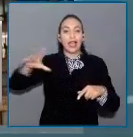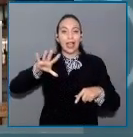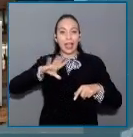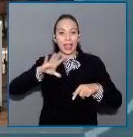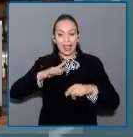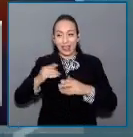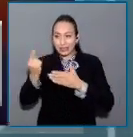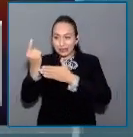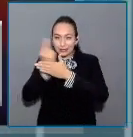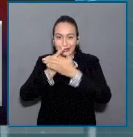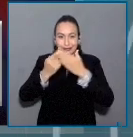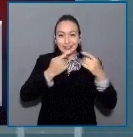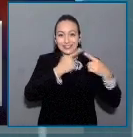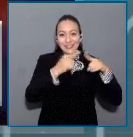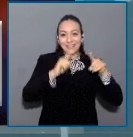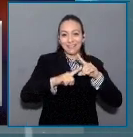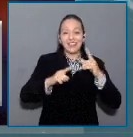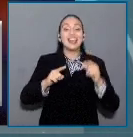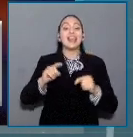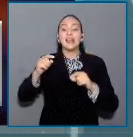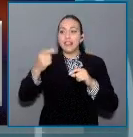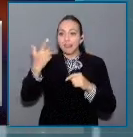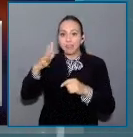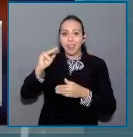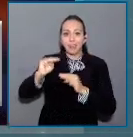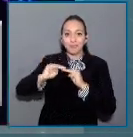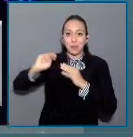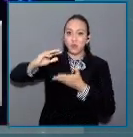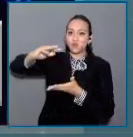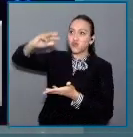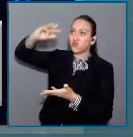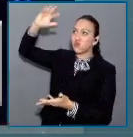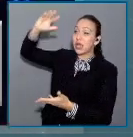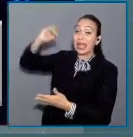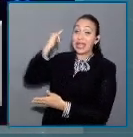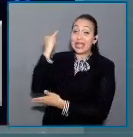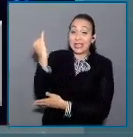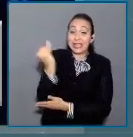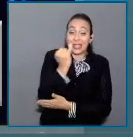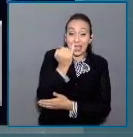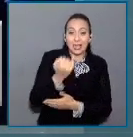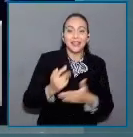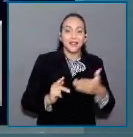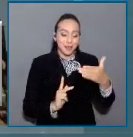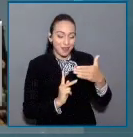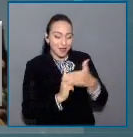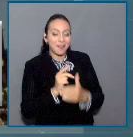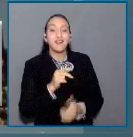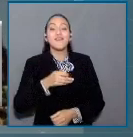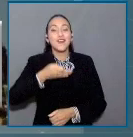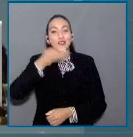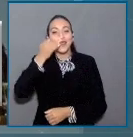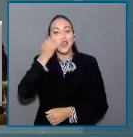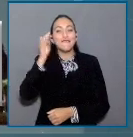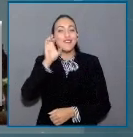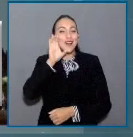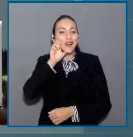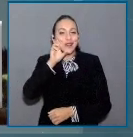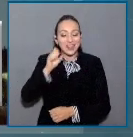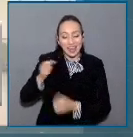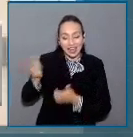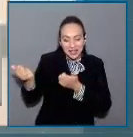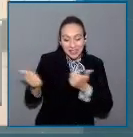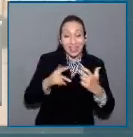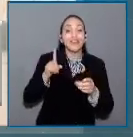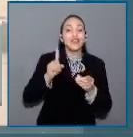hasta 10 metros y un jardín con 10,000 plantas de cempasúchil directo de Xochimilco. Además, este domingo